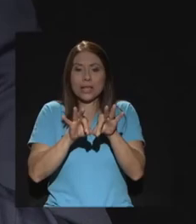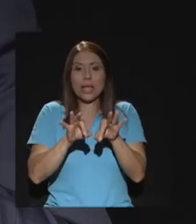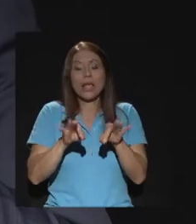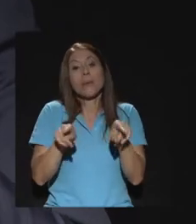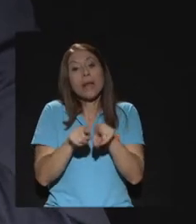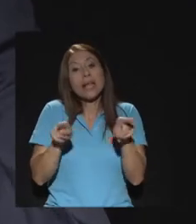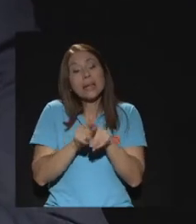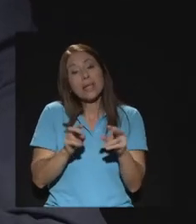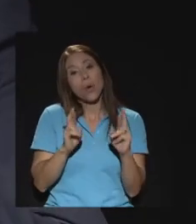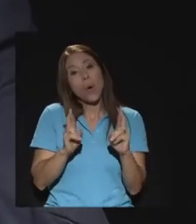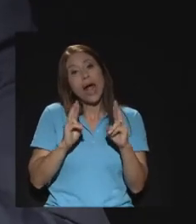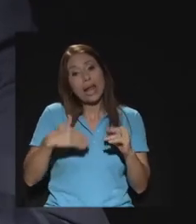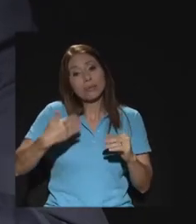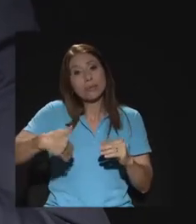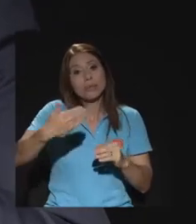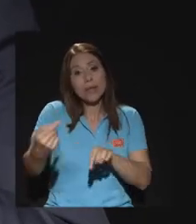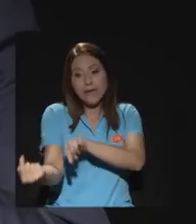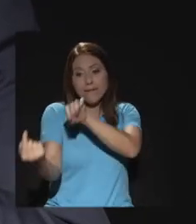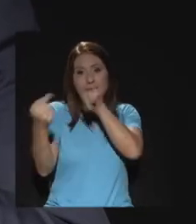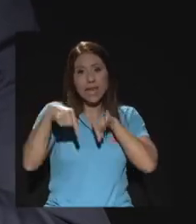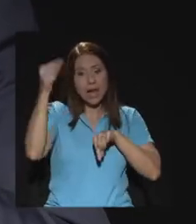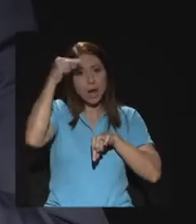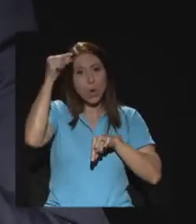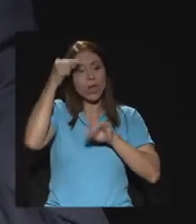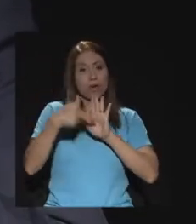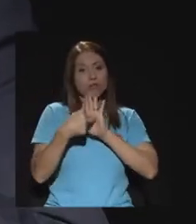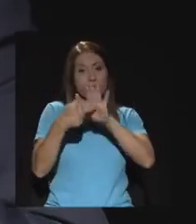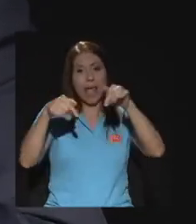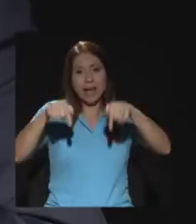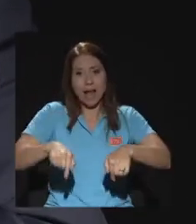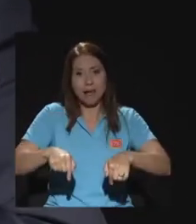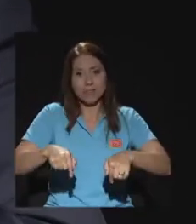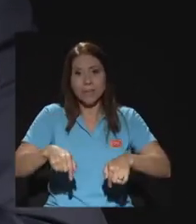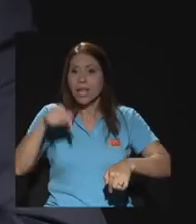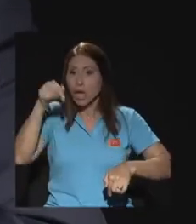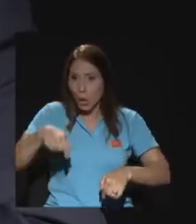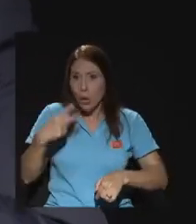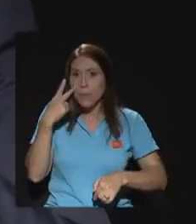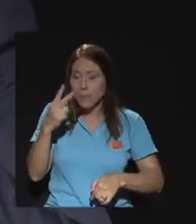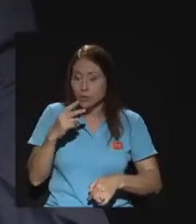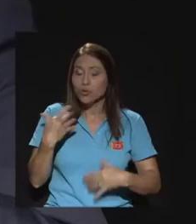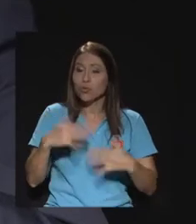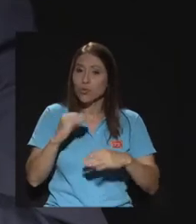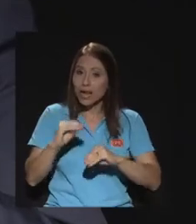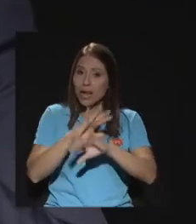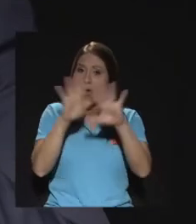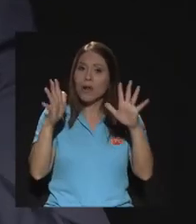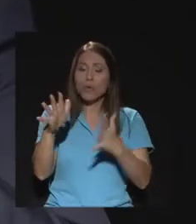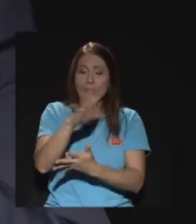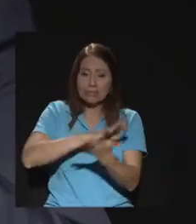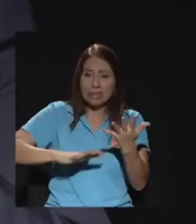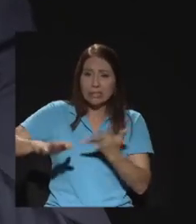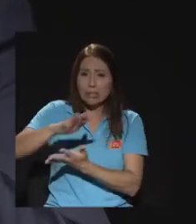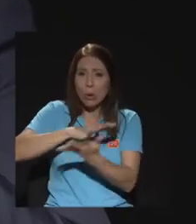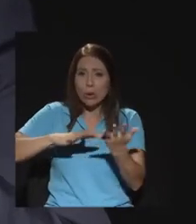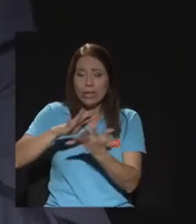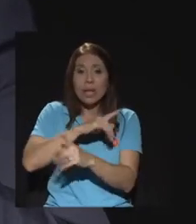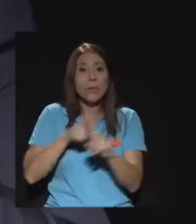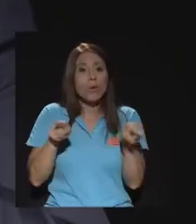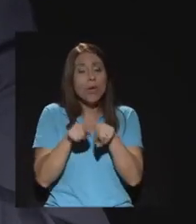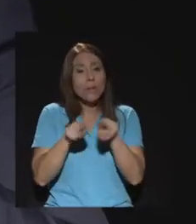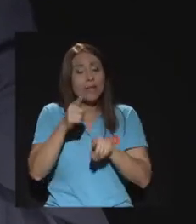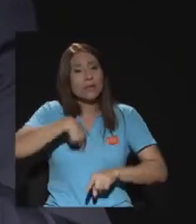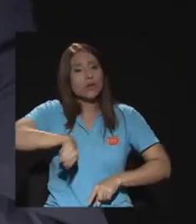tengamos en un momento determinado al Estado acá, que hoy ha quedado claro que existe un desorden, ¿verdad? Además de ese desorden, debemos de sumarle algo